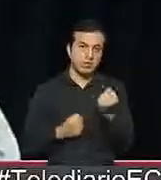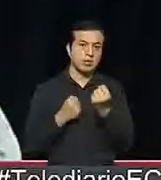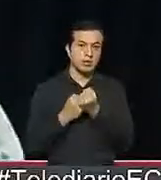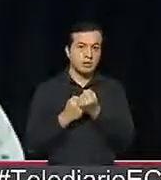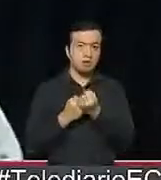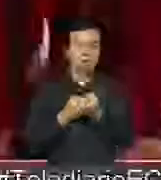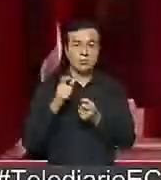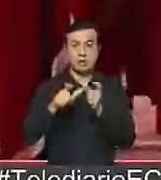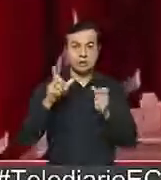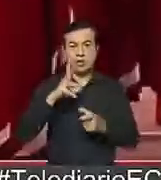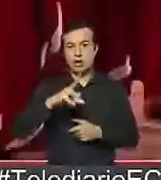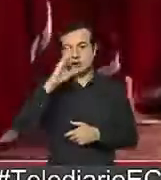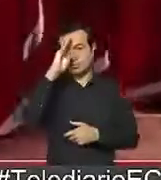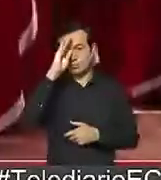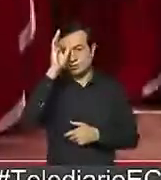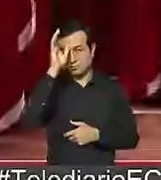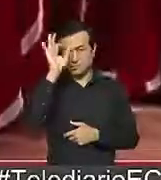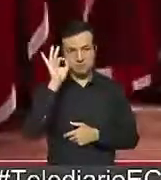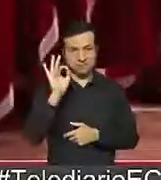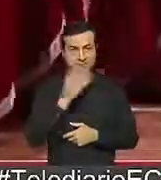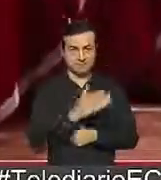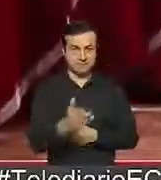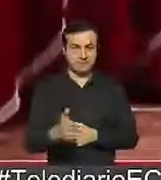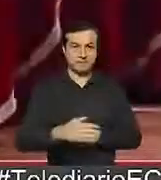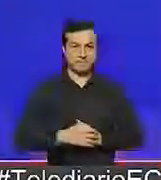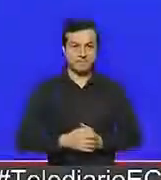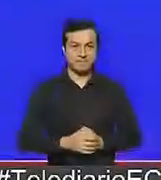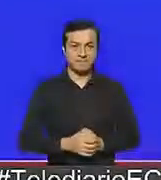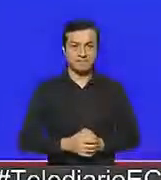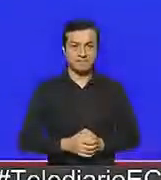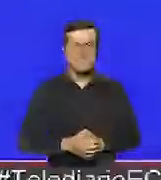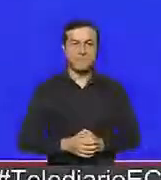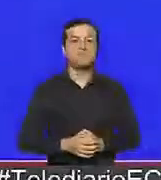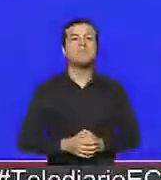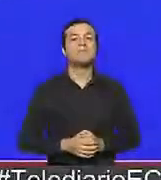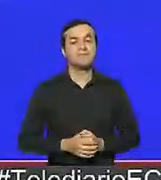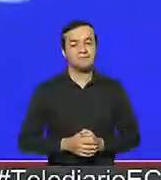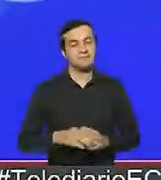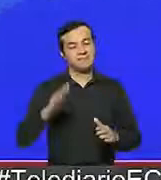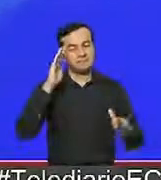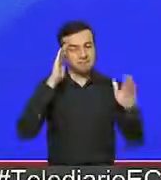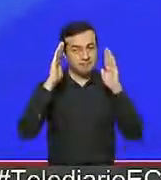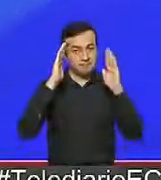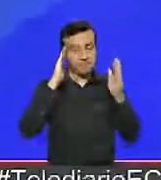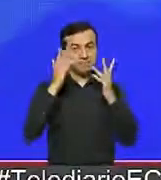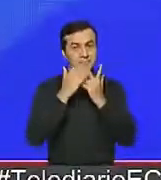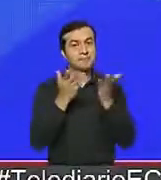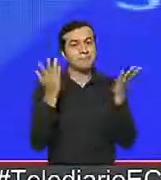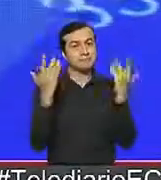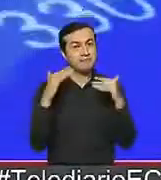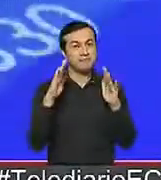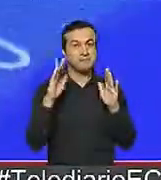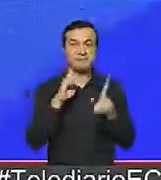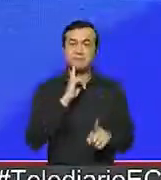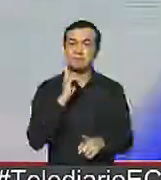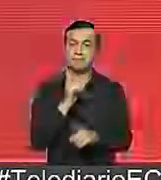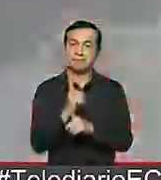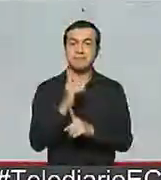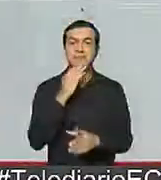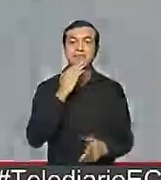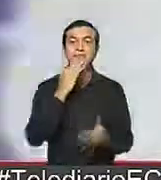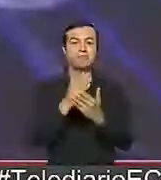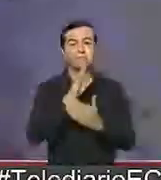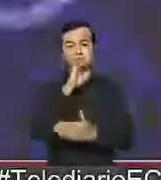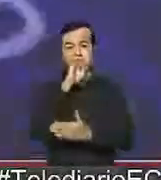a la gente. Cristian Cecilio Arévalo, Medios Públicos. Momento de despedirnos de su telediario Primera Emisión,